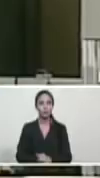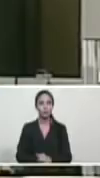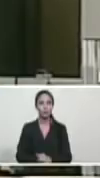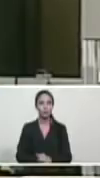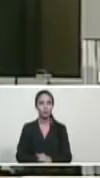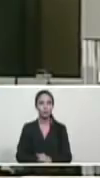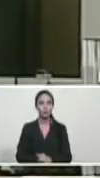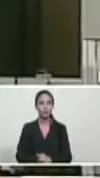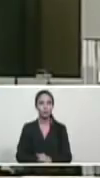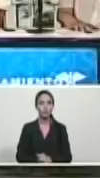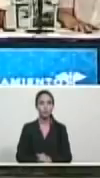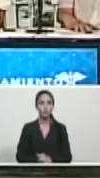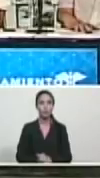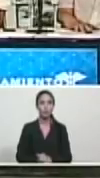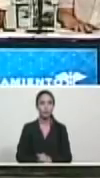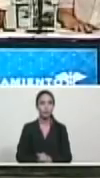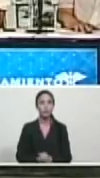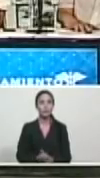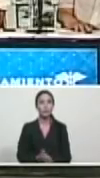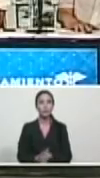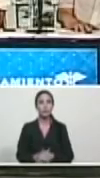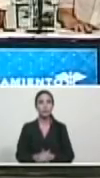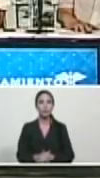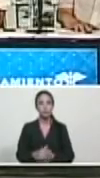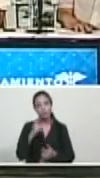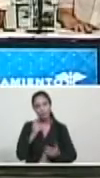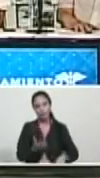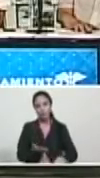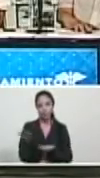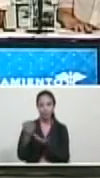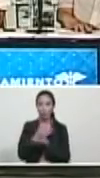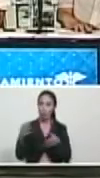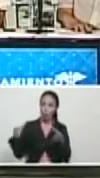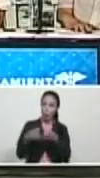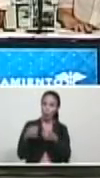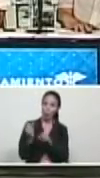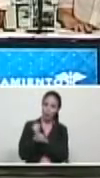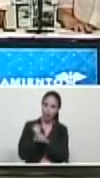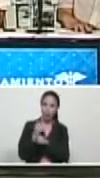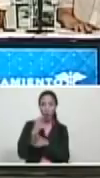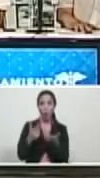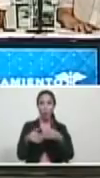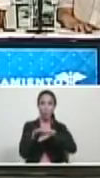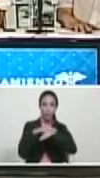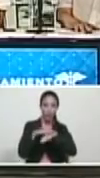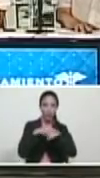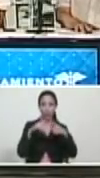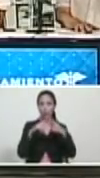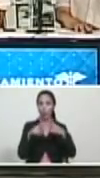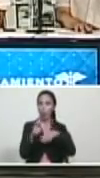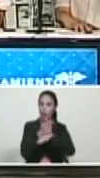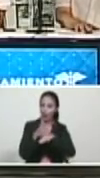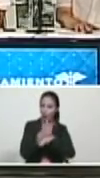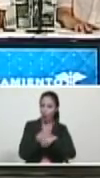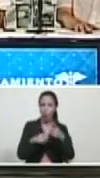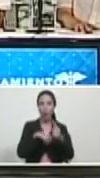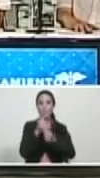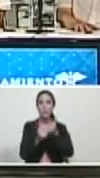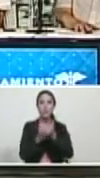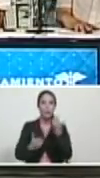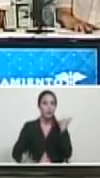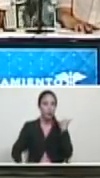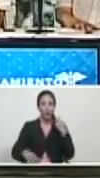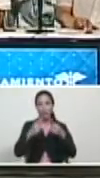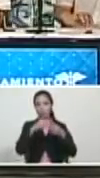Rodríguez, tutor del motor farmacéutico. Compañero ministro Carlos Alvarado. Compañero Henry